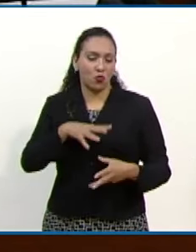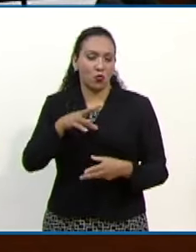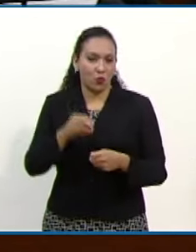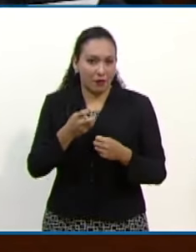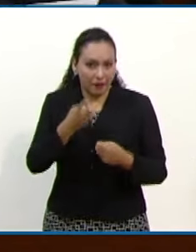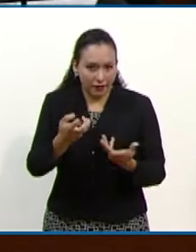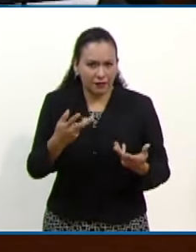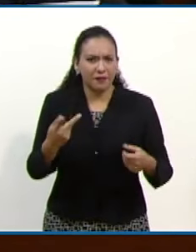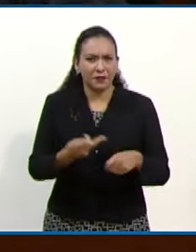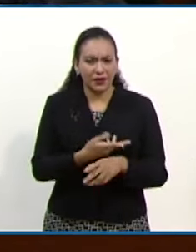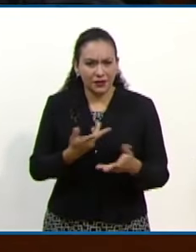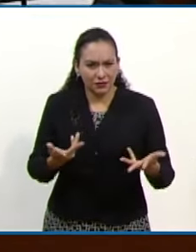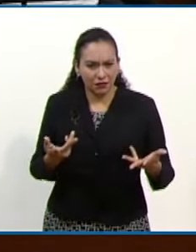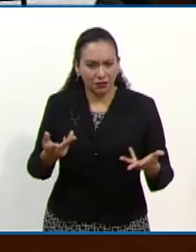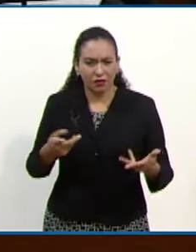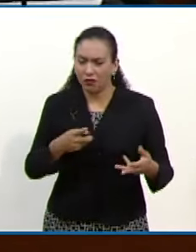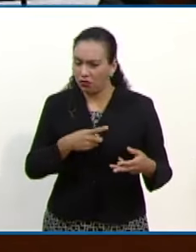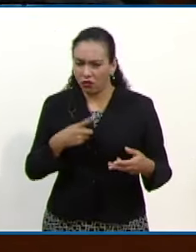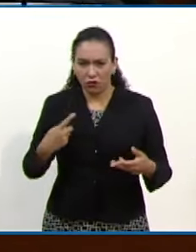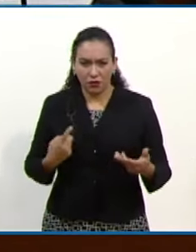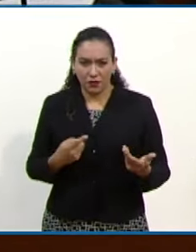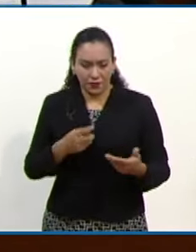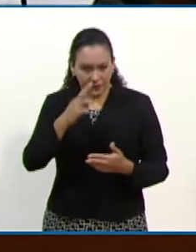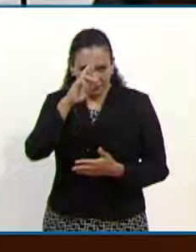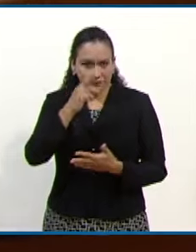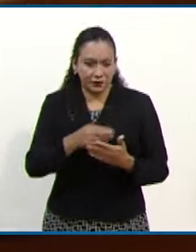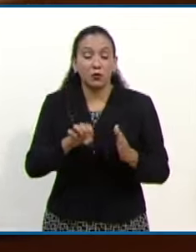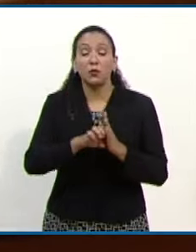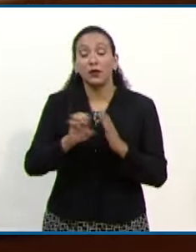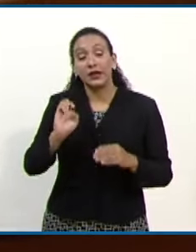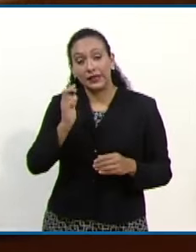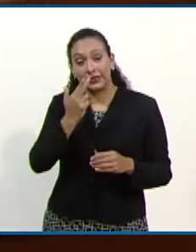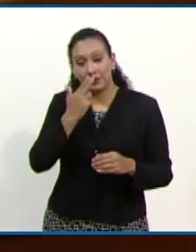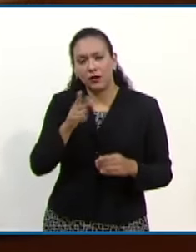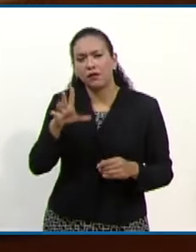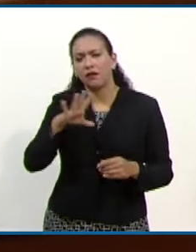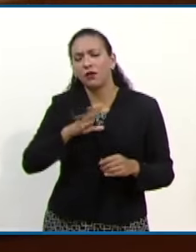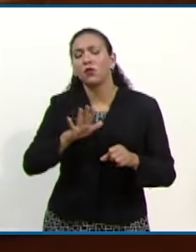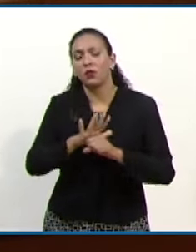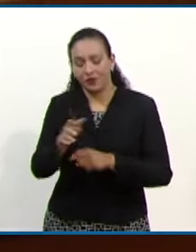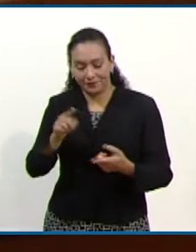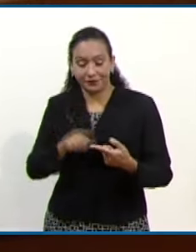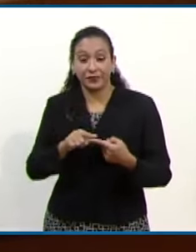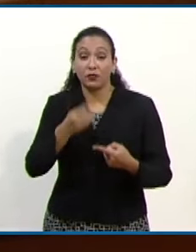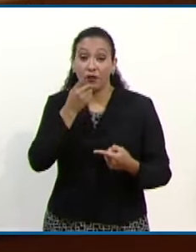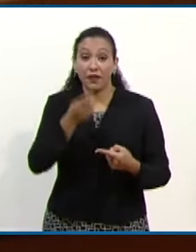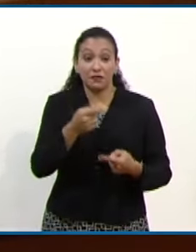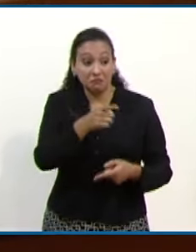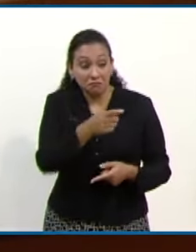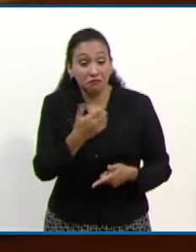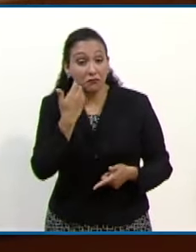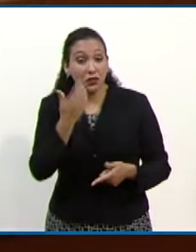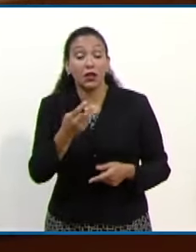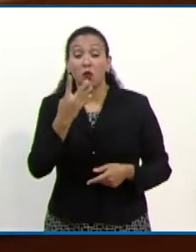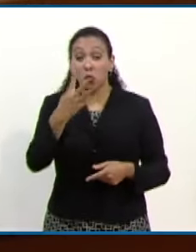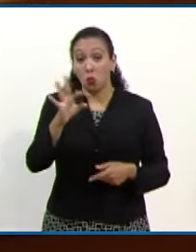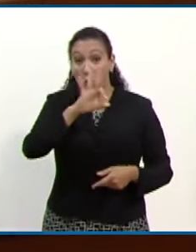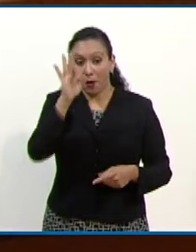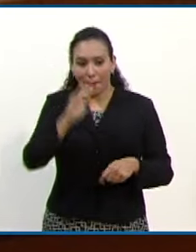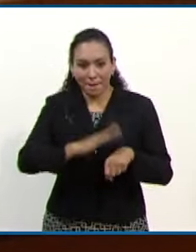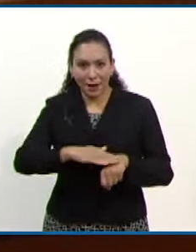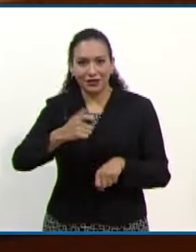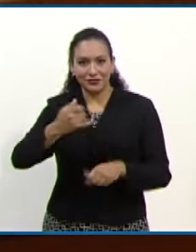parámetros subjetivos. De las normas invalidadas de Chihuahua destacan las que imponían un cobro adicional del 4% de